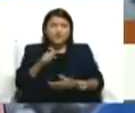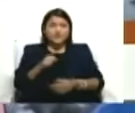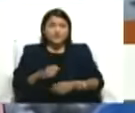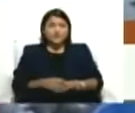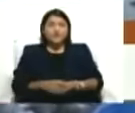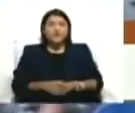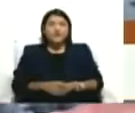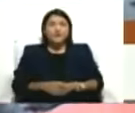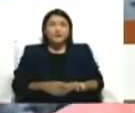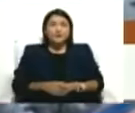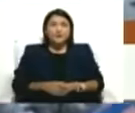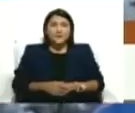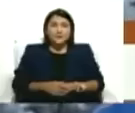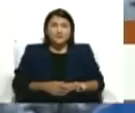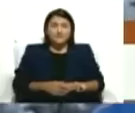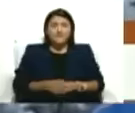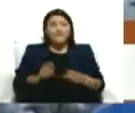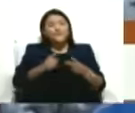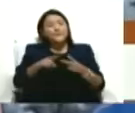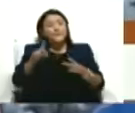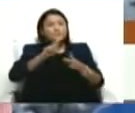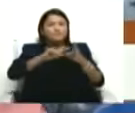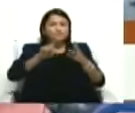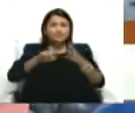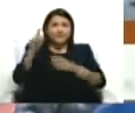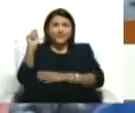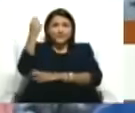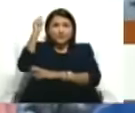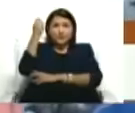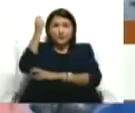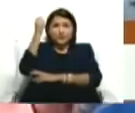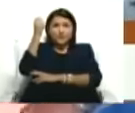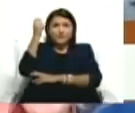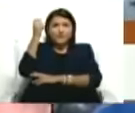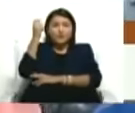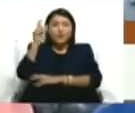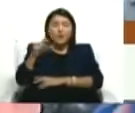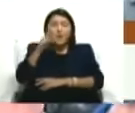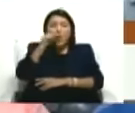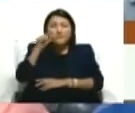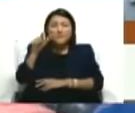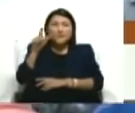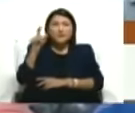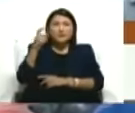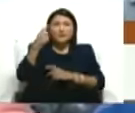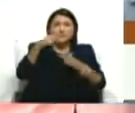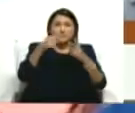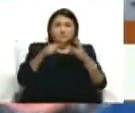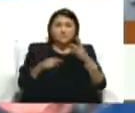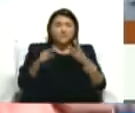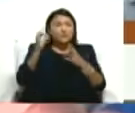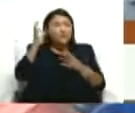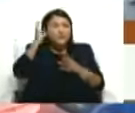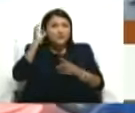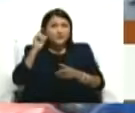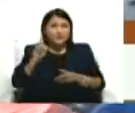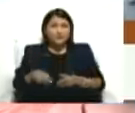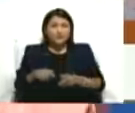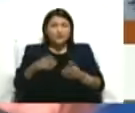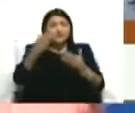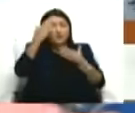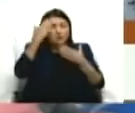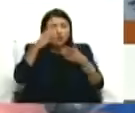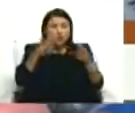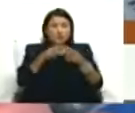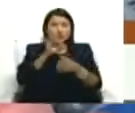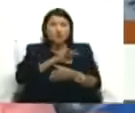Justicia, diputados García Serpa, Rodolfo Crespo, diputadas, saludo a los movimientos